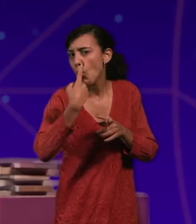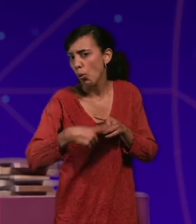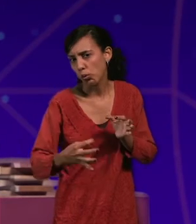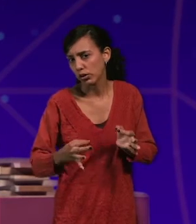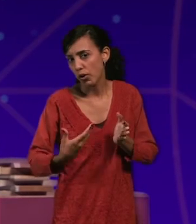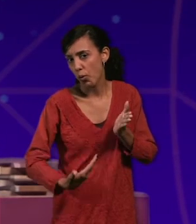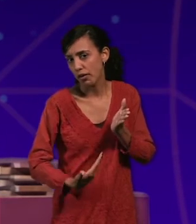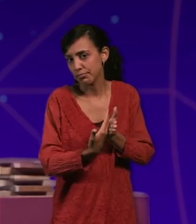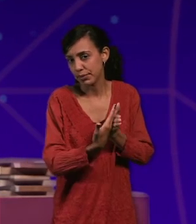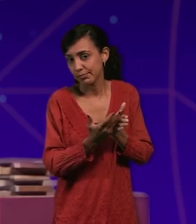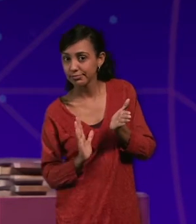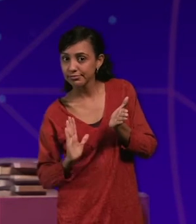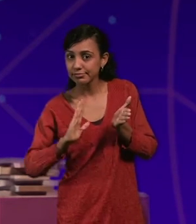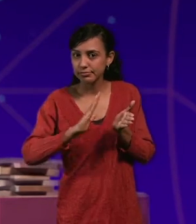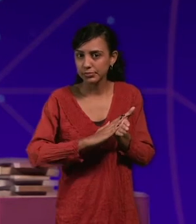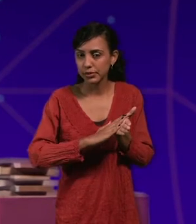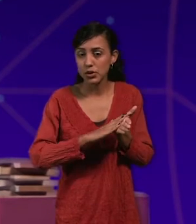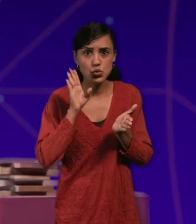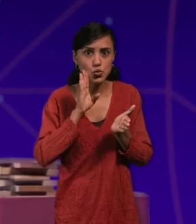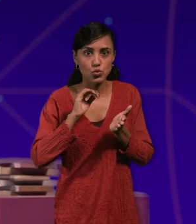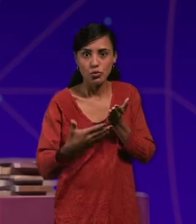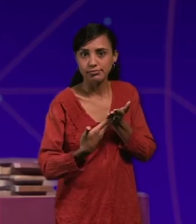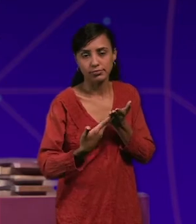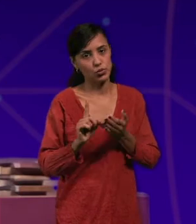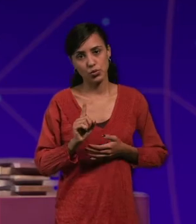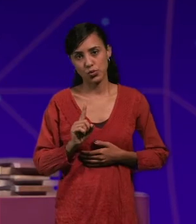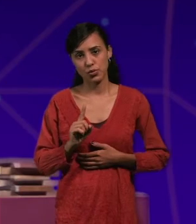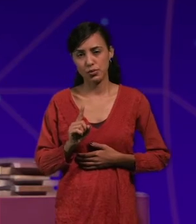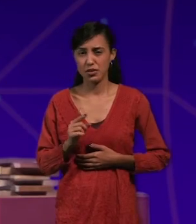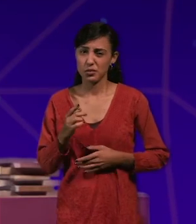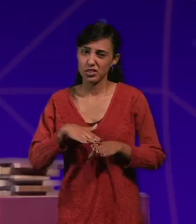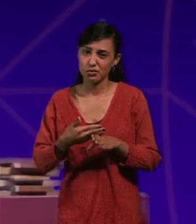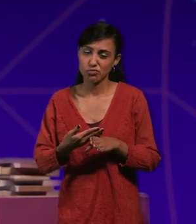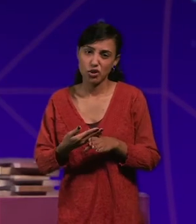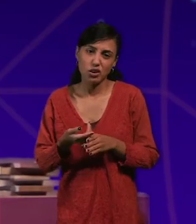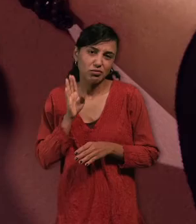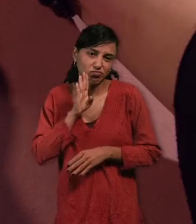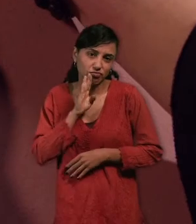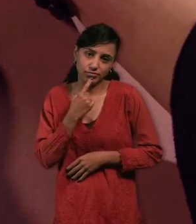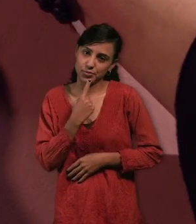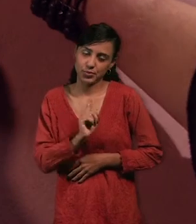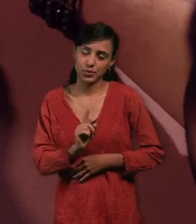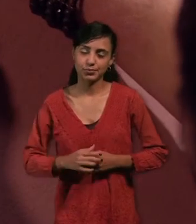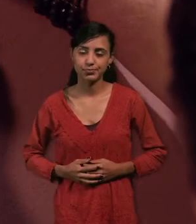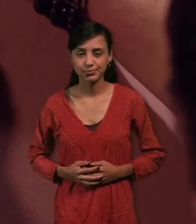De modo que cuando marquen con el plumón no se les ensucie el dibujo de abajo porque eso afea la animación que queremos lograr.